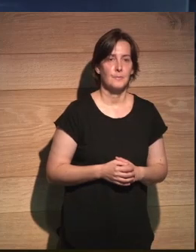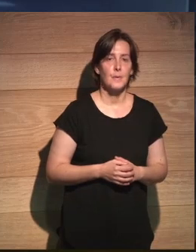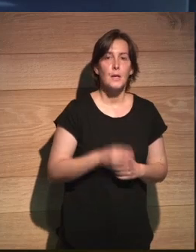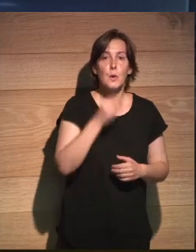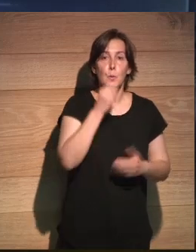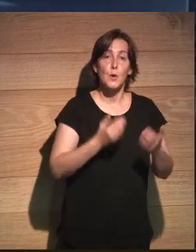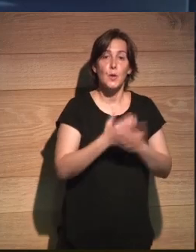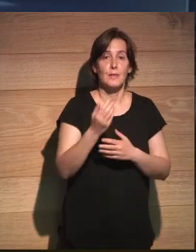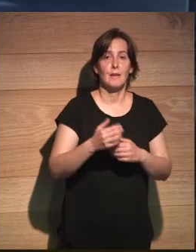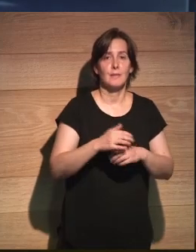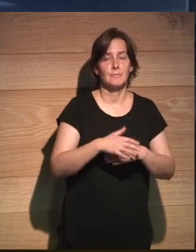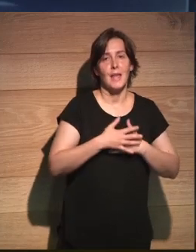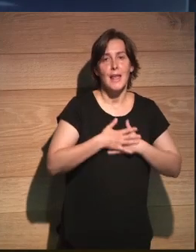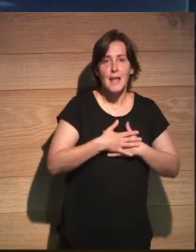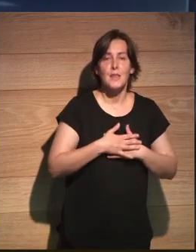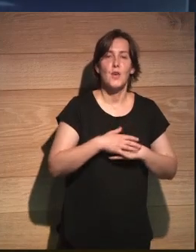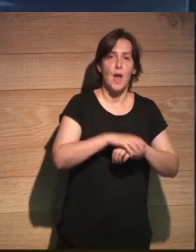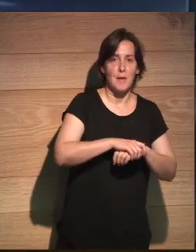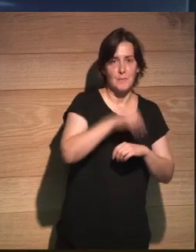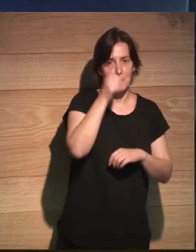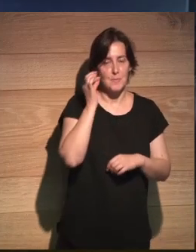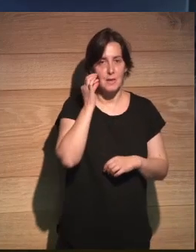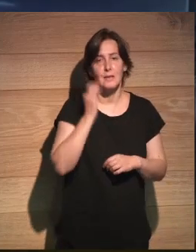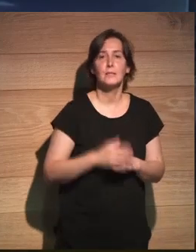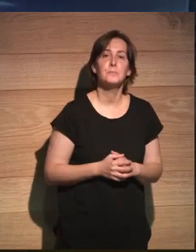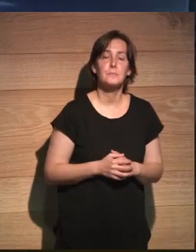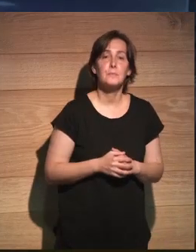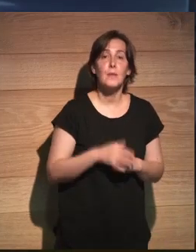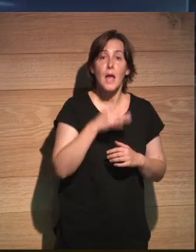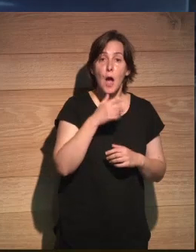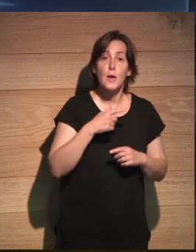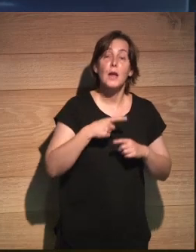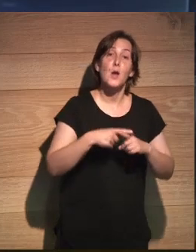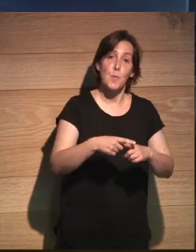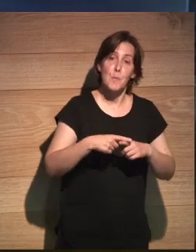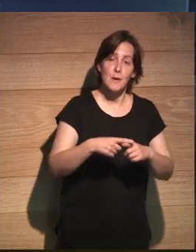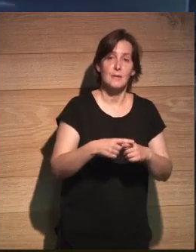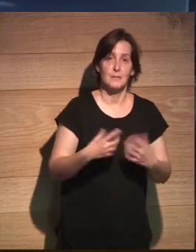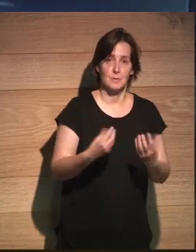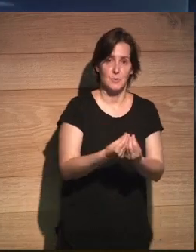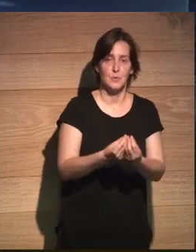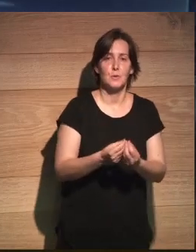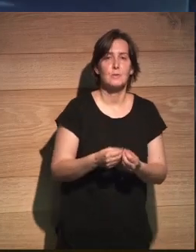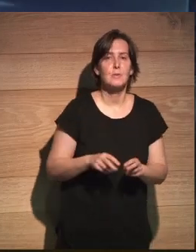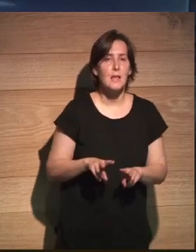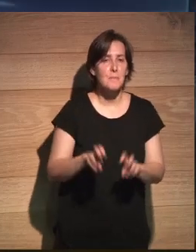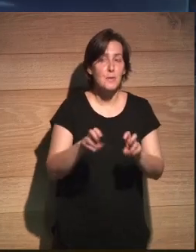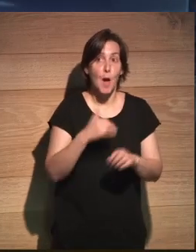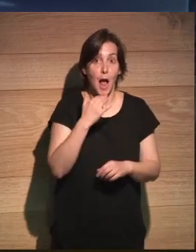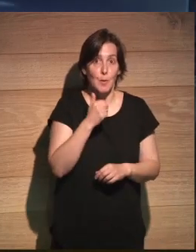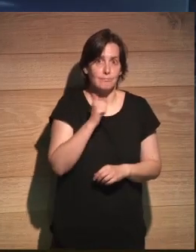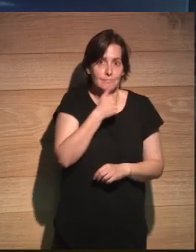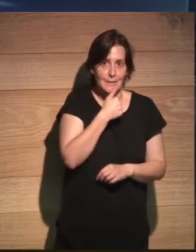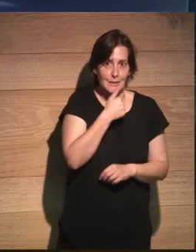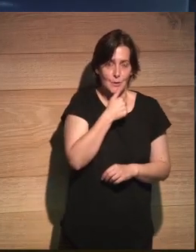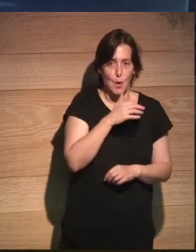Buenos días, queridos amigos, queridas amigas. Voy a compartir con vosotros, en un principio, algo que debe ser un secreto, porque